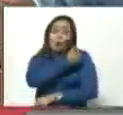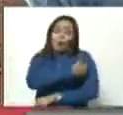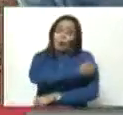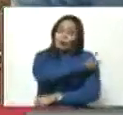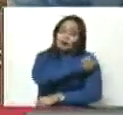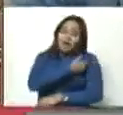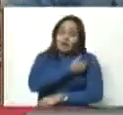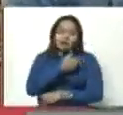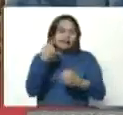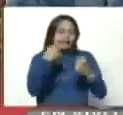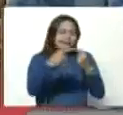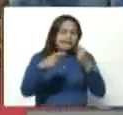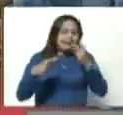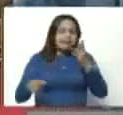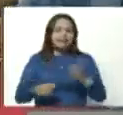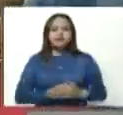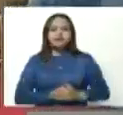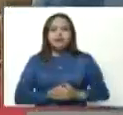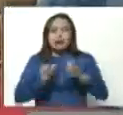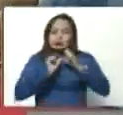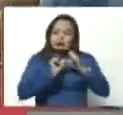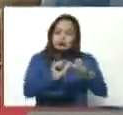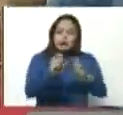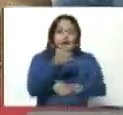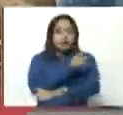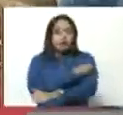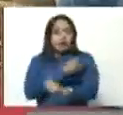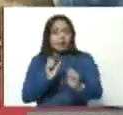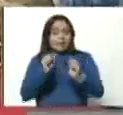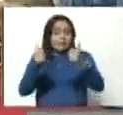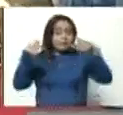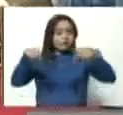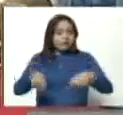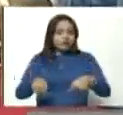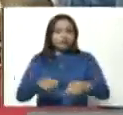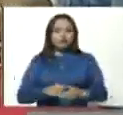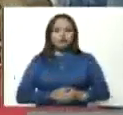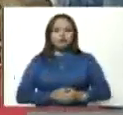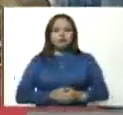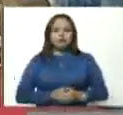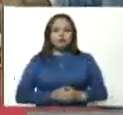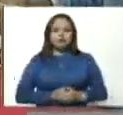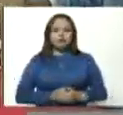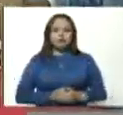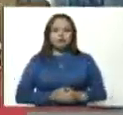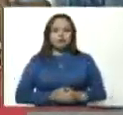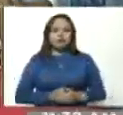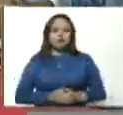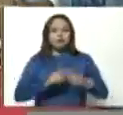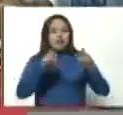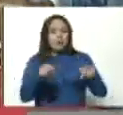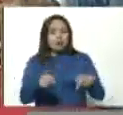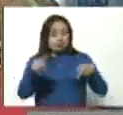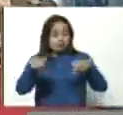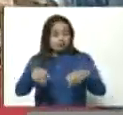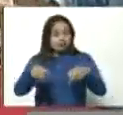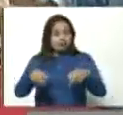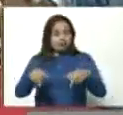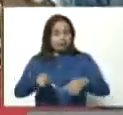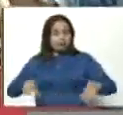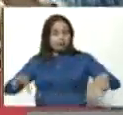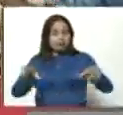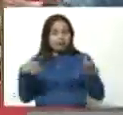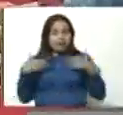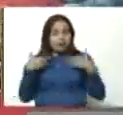Centinela, vamos a comenzar a vacunarlos hoy. Pero también en este centro, y